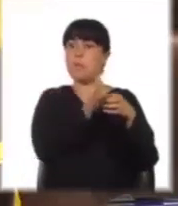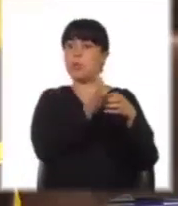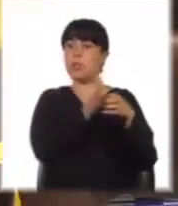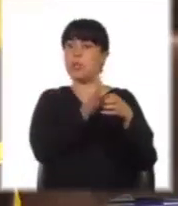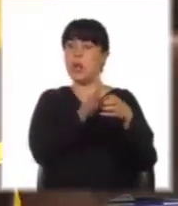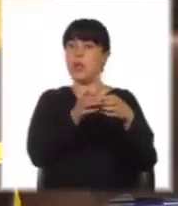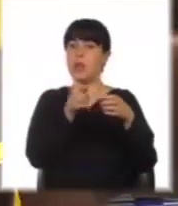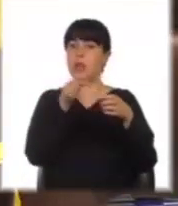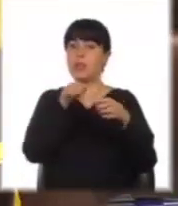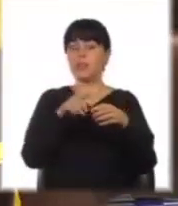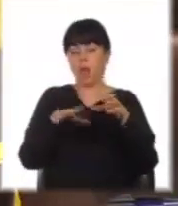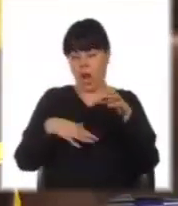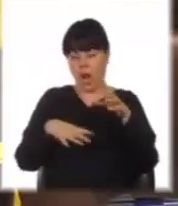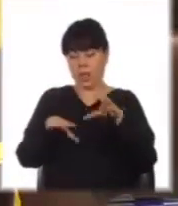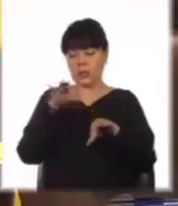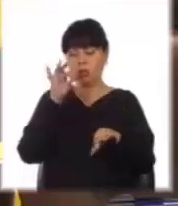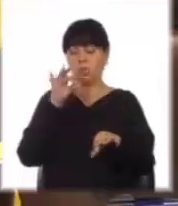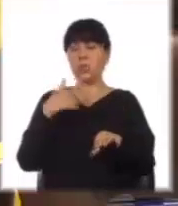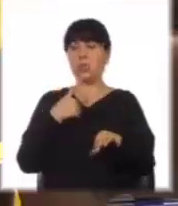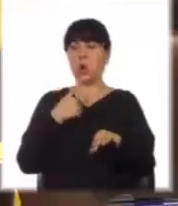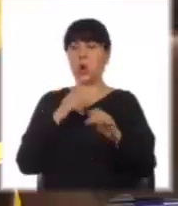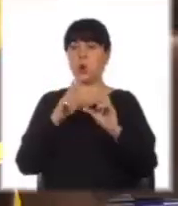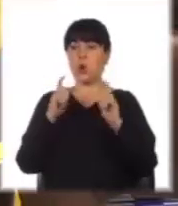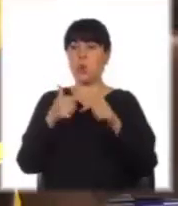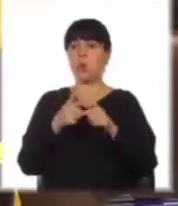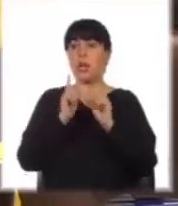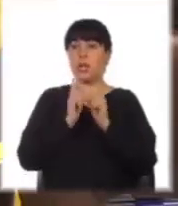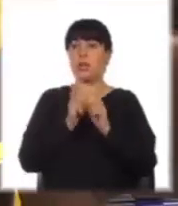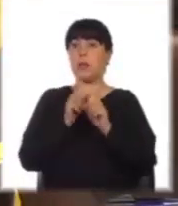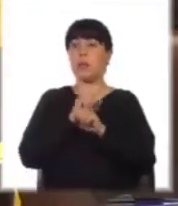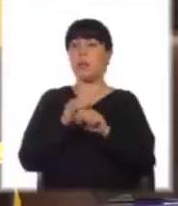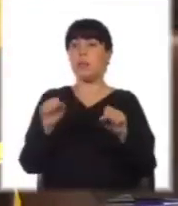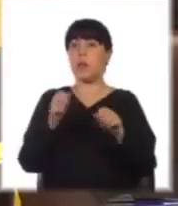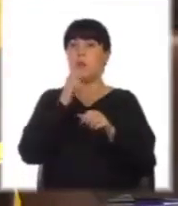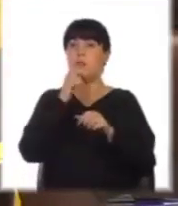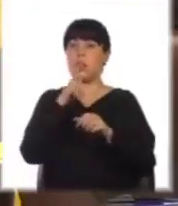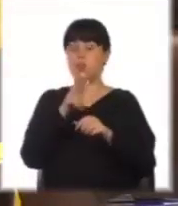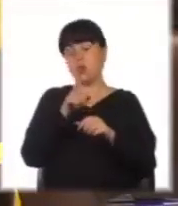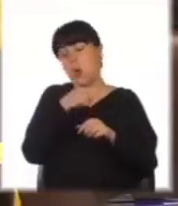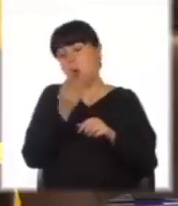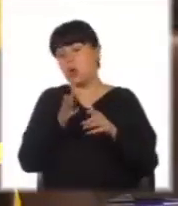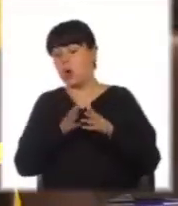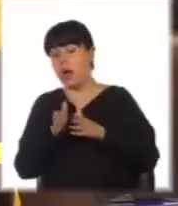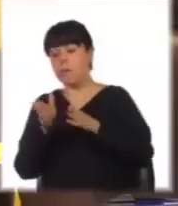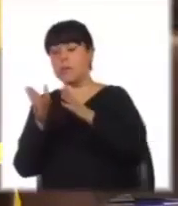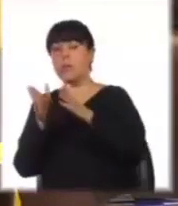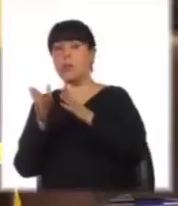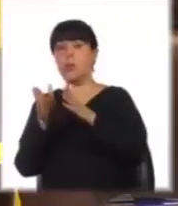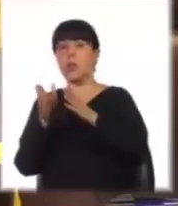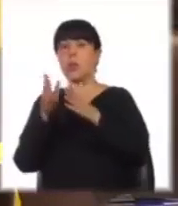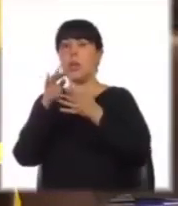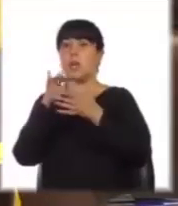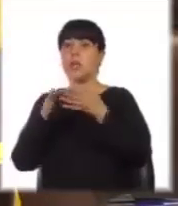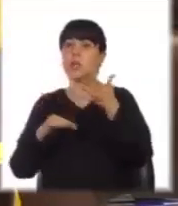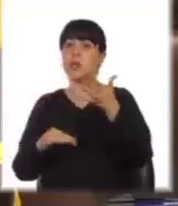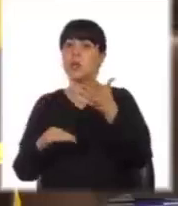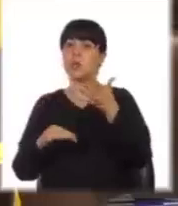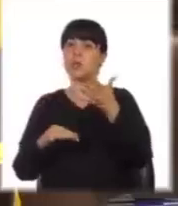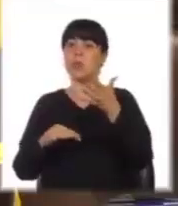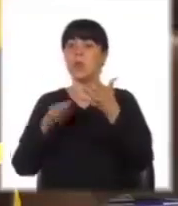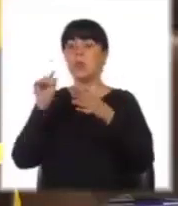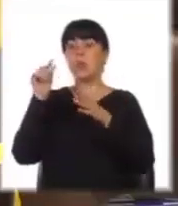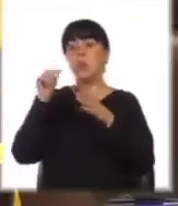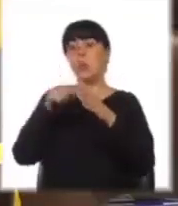es nuestra elección, porque también podríamos haber elegido otro camino, que era escribir un lindo post en el